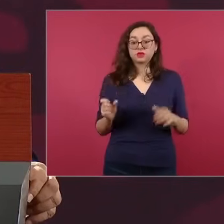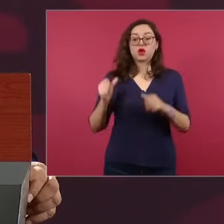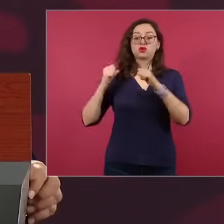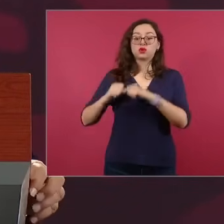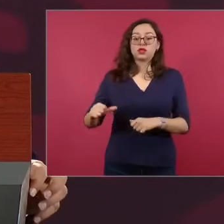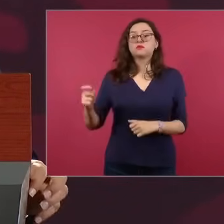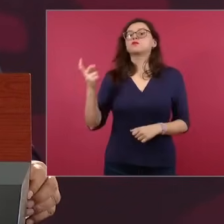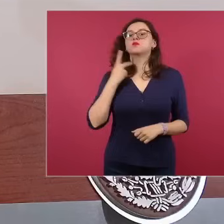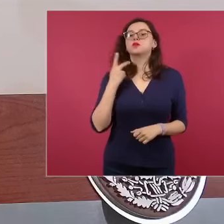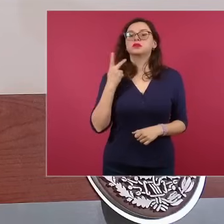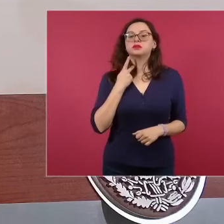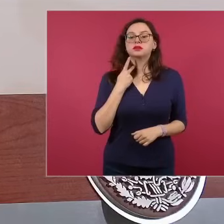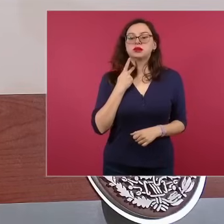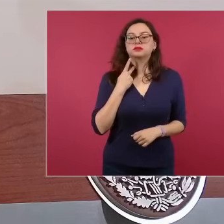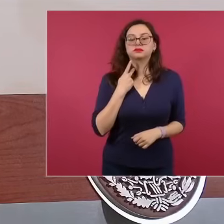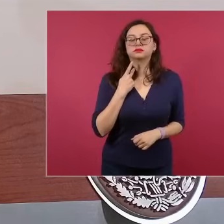Por eso a los jóvenes